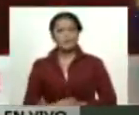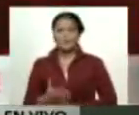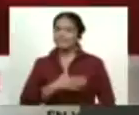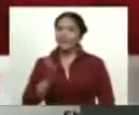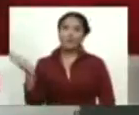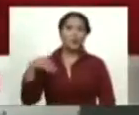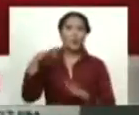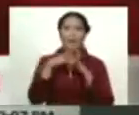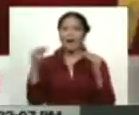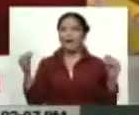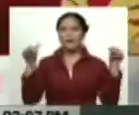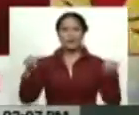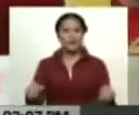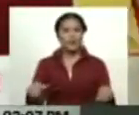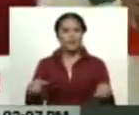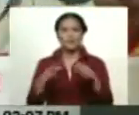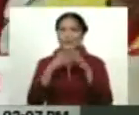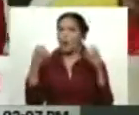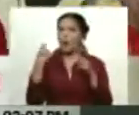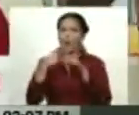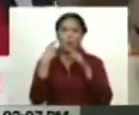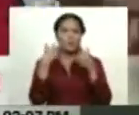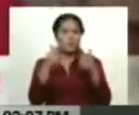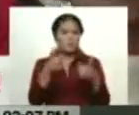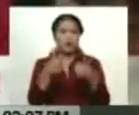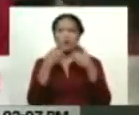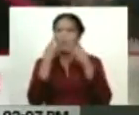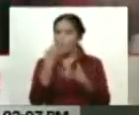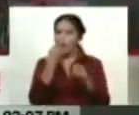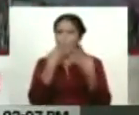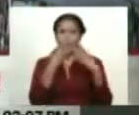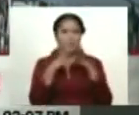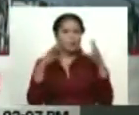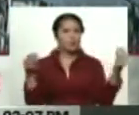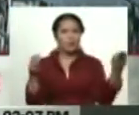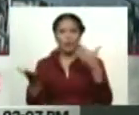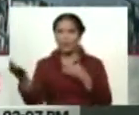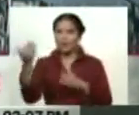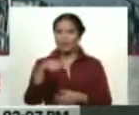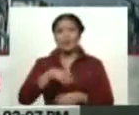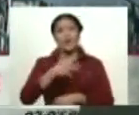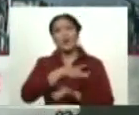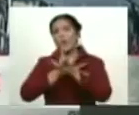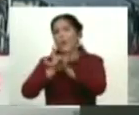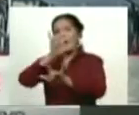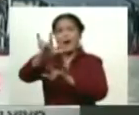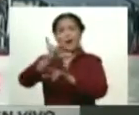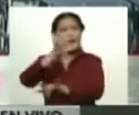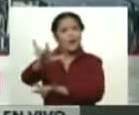para acá! ¡Todo para acá! ¡Todo bien! ¡Todo bien! ¡Nos queremos mucho!